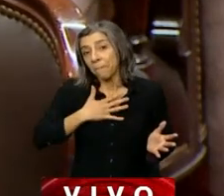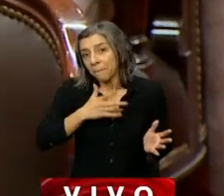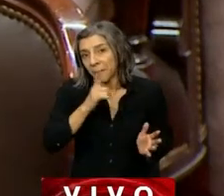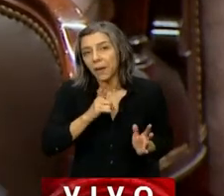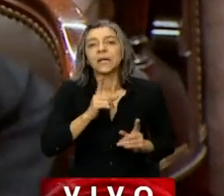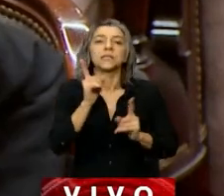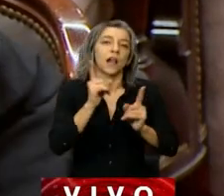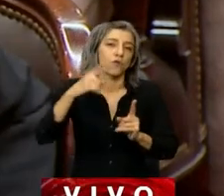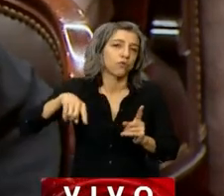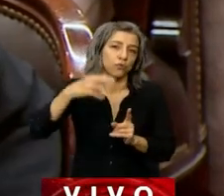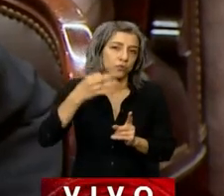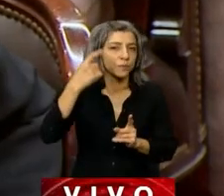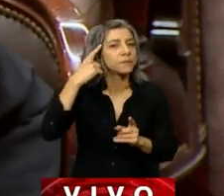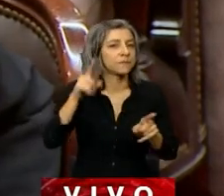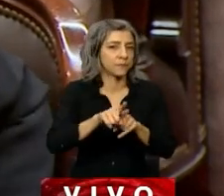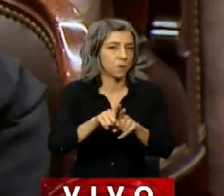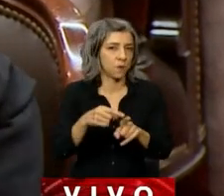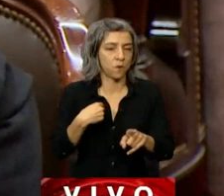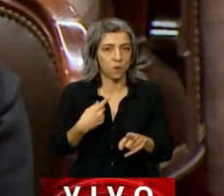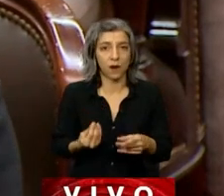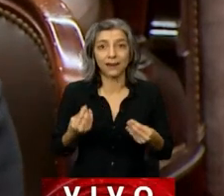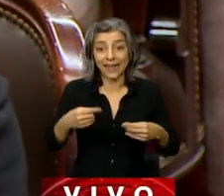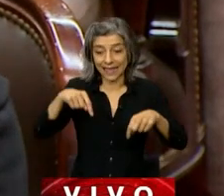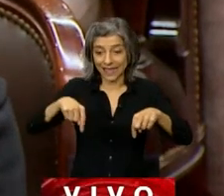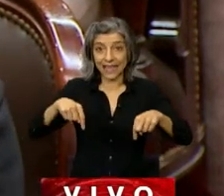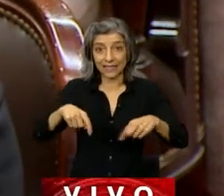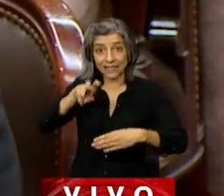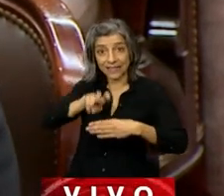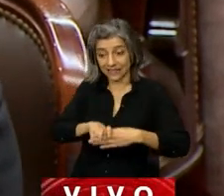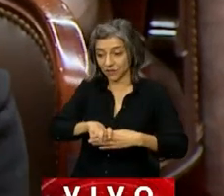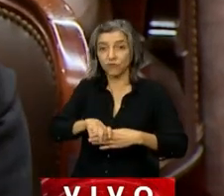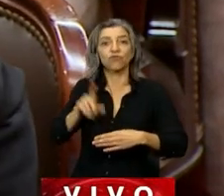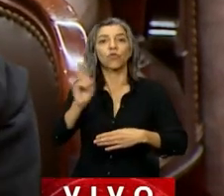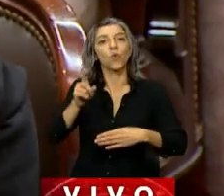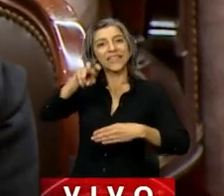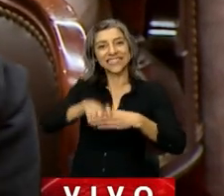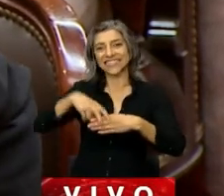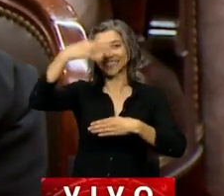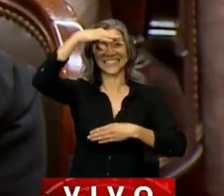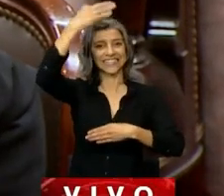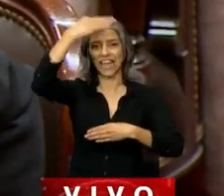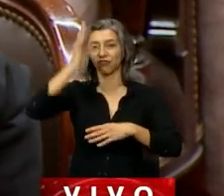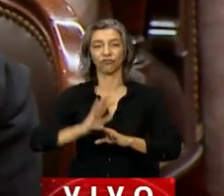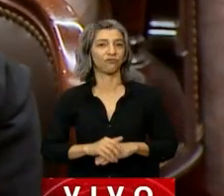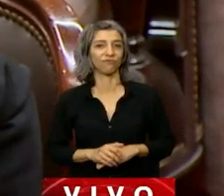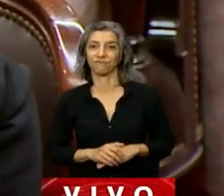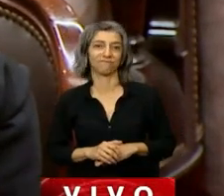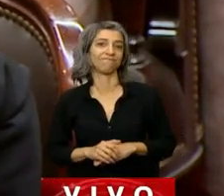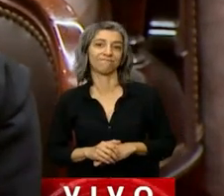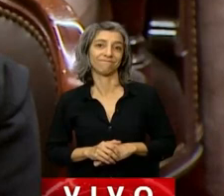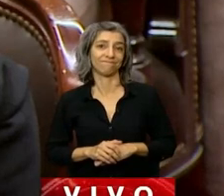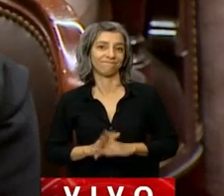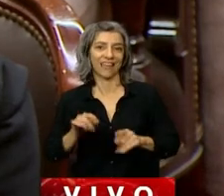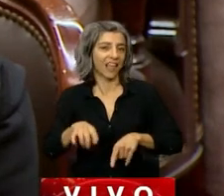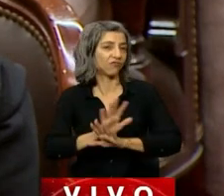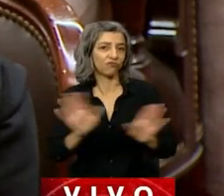coincidir algunos. Esto es una banca, no una butaca del teatro de revista. Así es que es importante